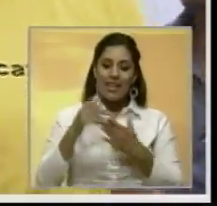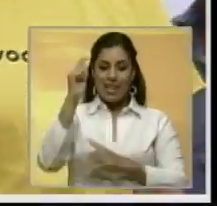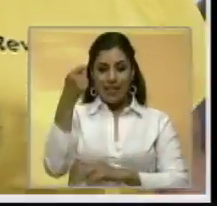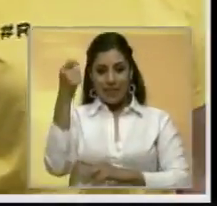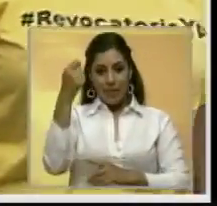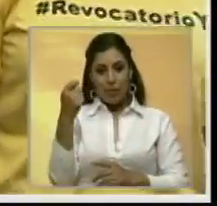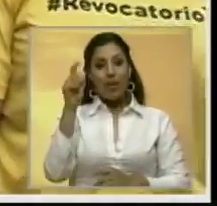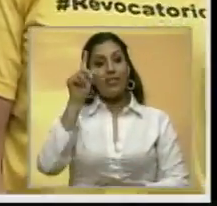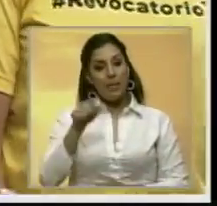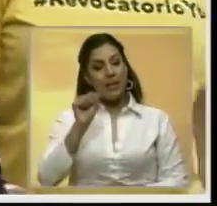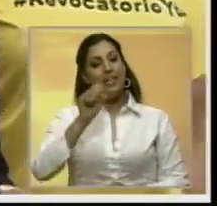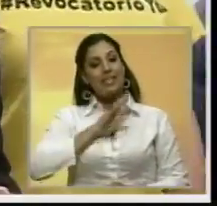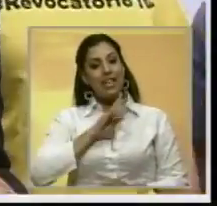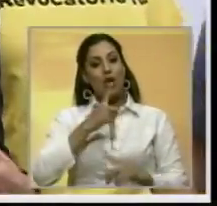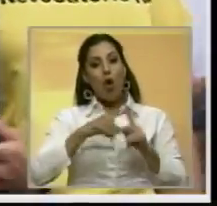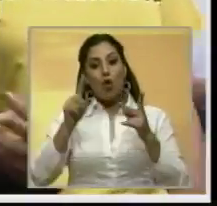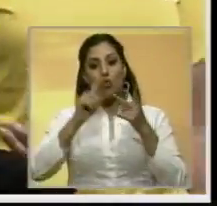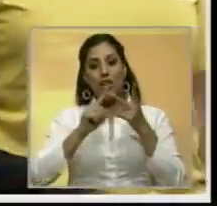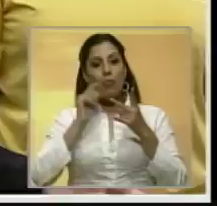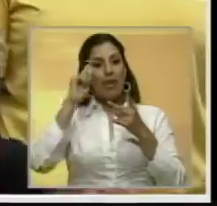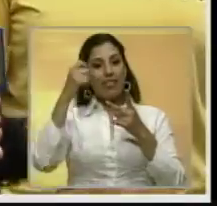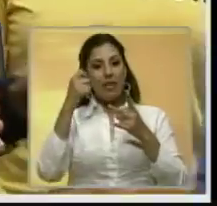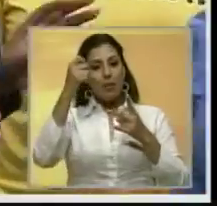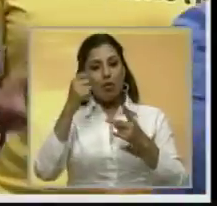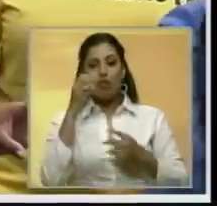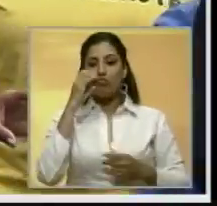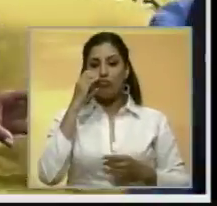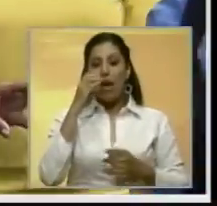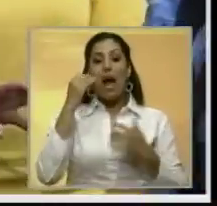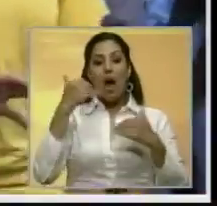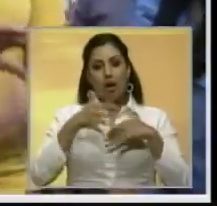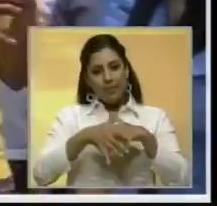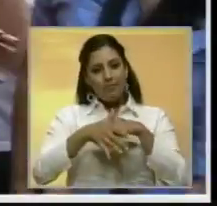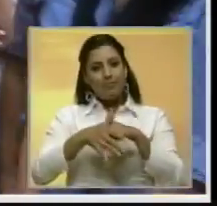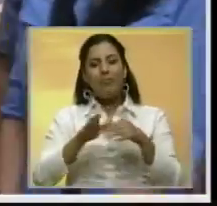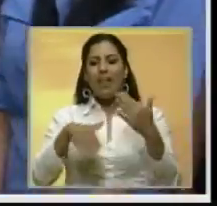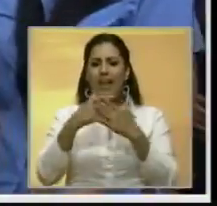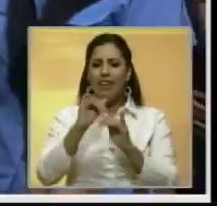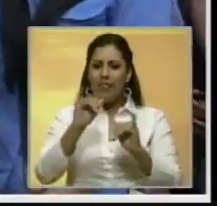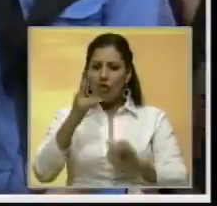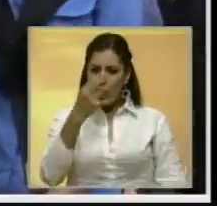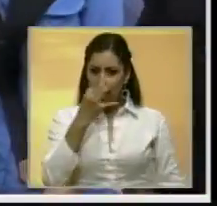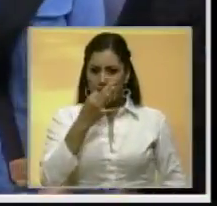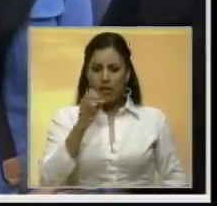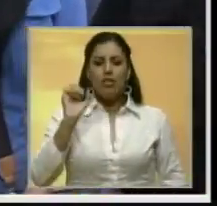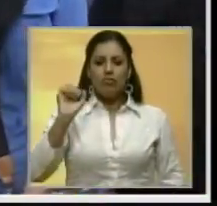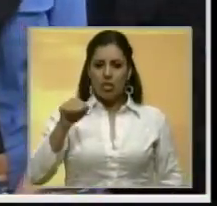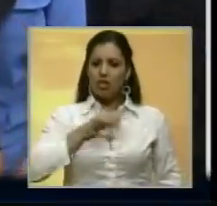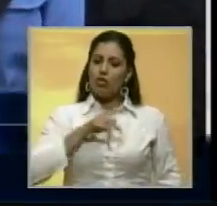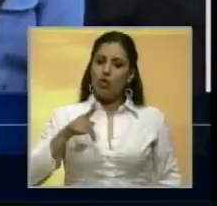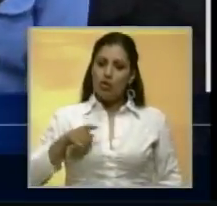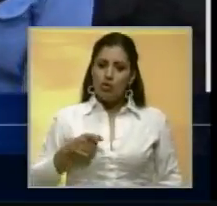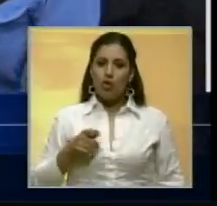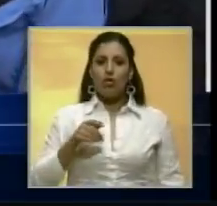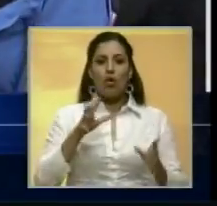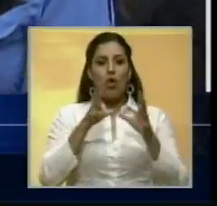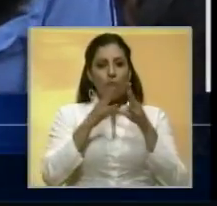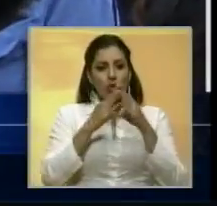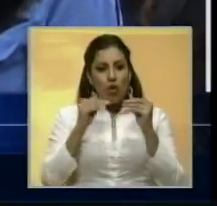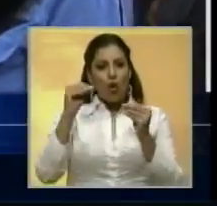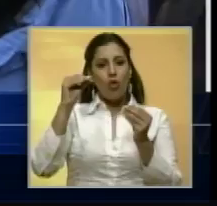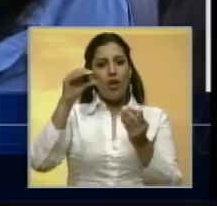Adriana Delía. Acá también se encuentra la diputada Delsa Solórzano. La movilización se mantiene hasta las 2 de la tarde. Sí, hoy vamos a estar en todas